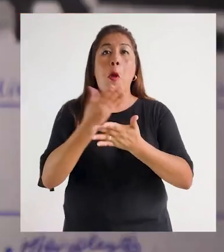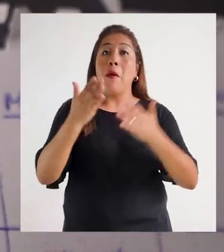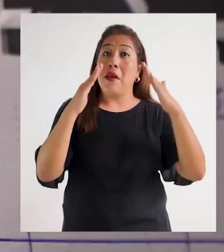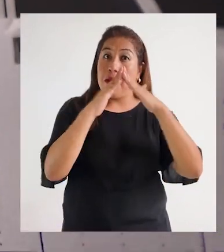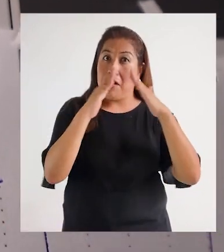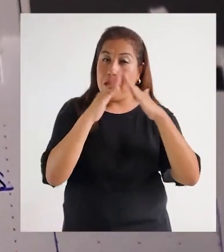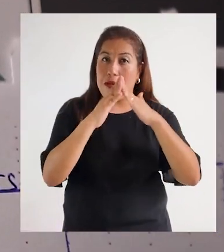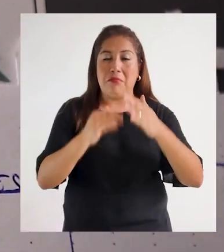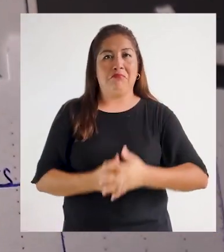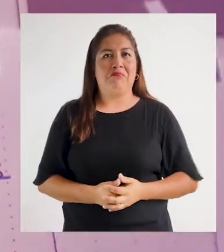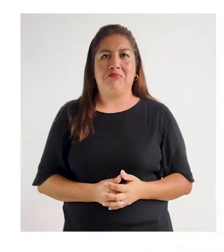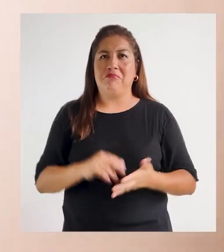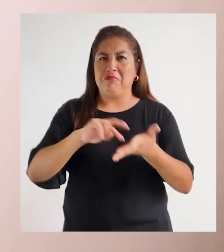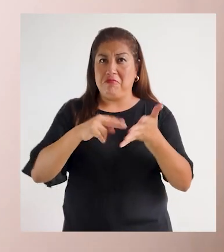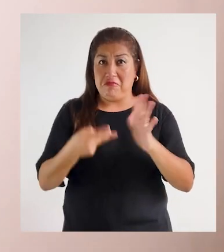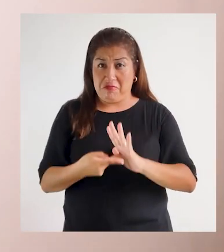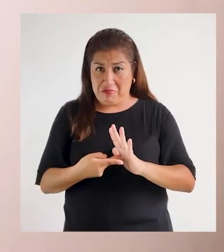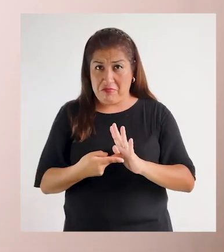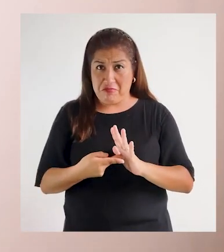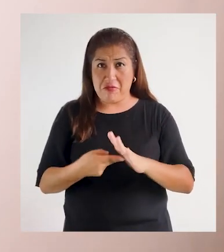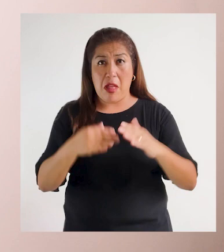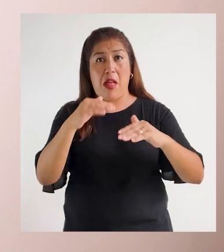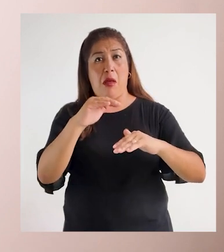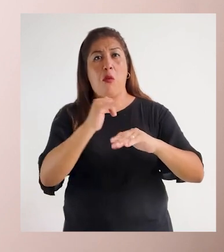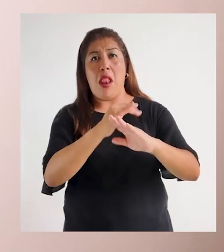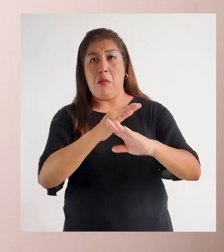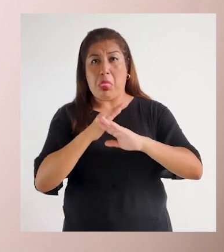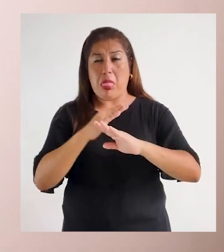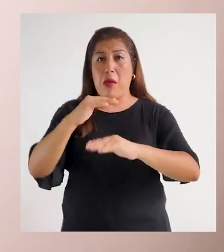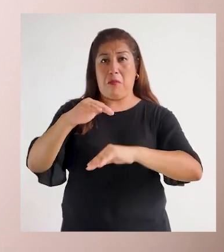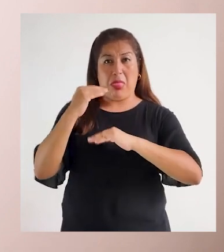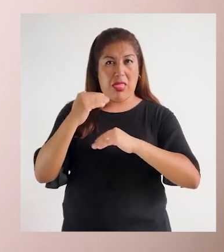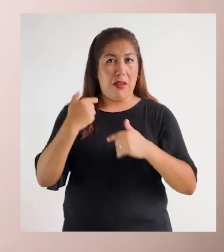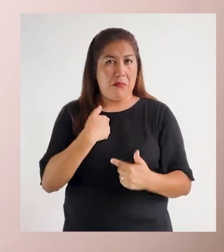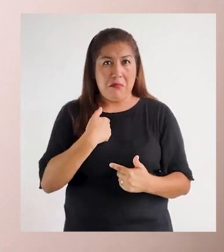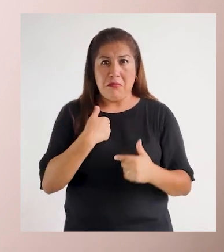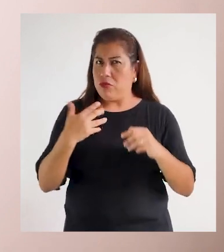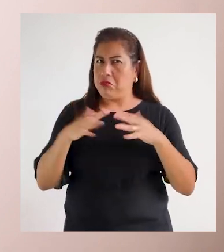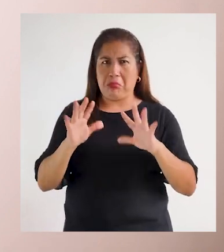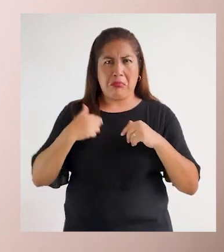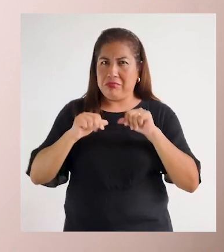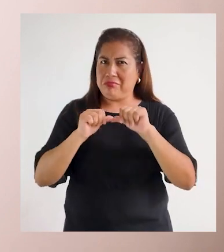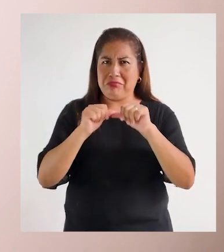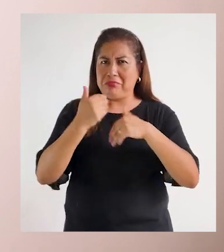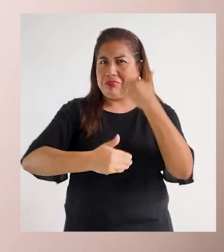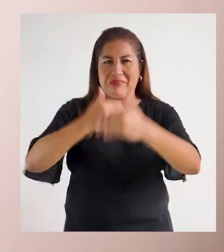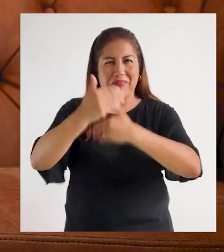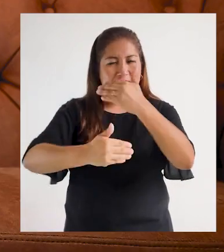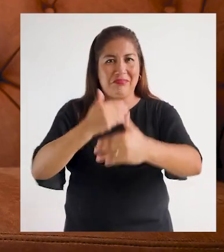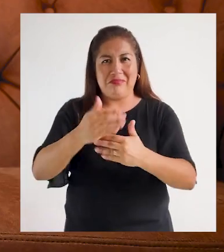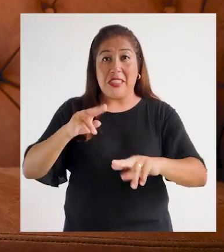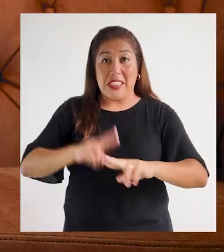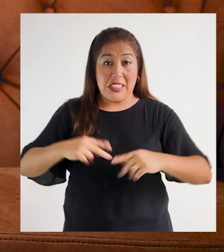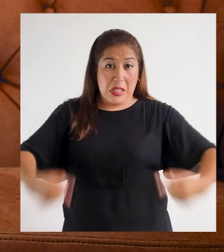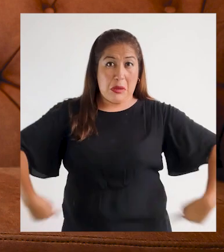mi casa. En realidad no tuve ningún límite para yo seguir haciendo las cosas que quería. O sea, para